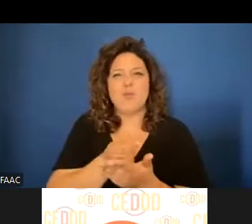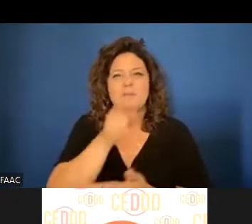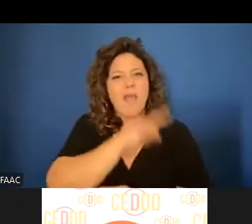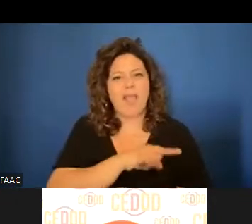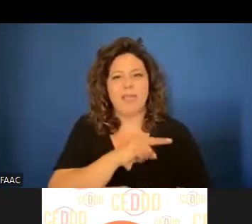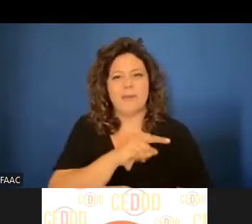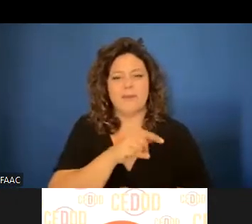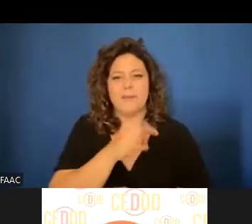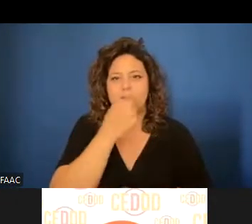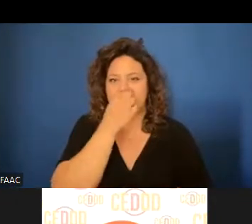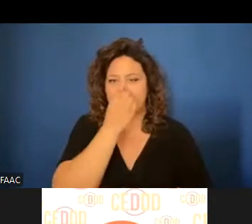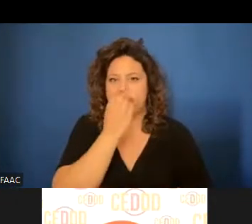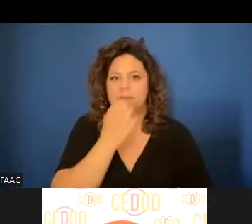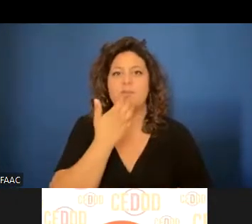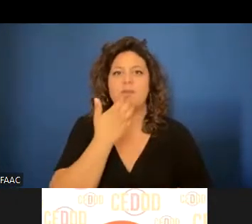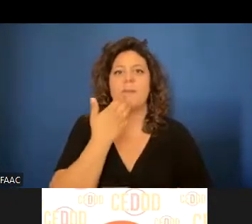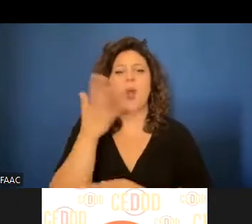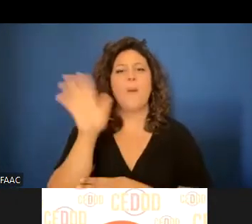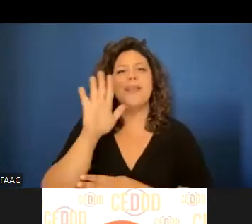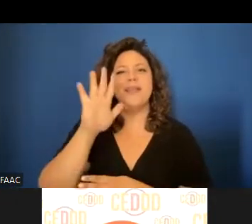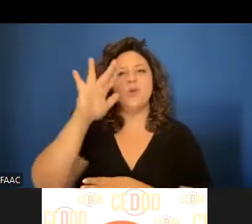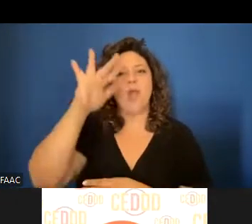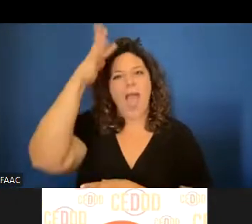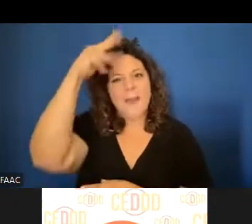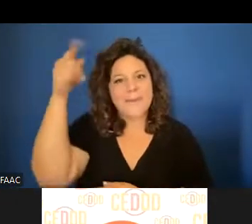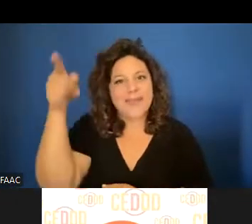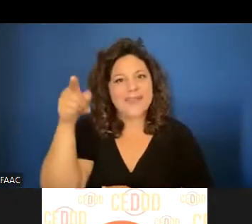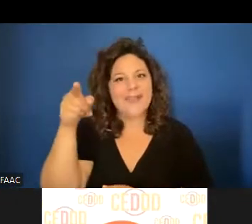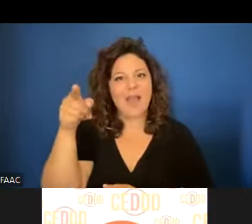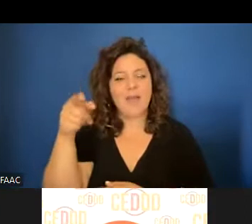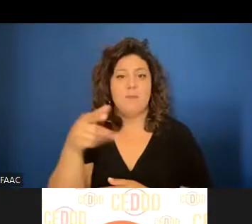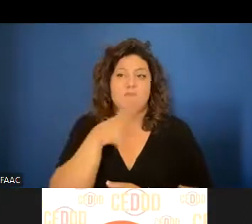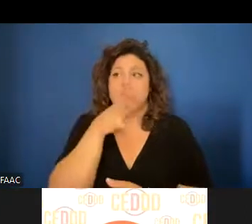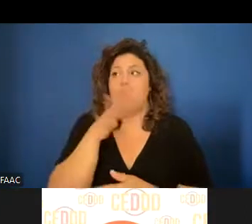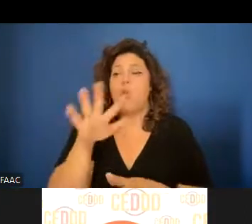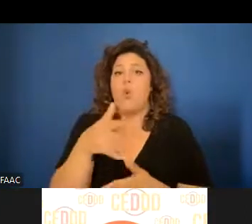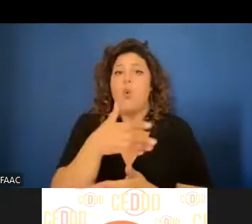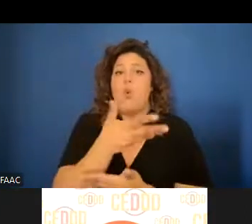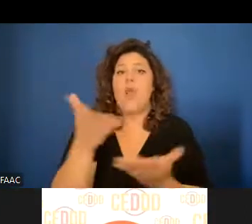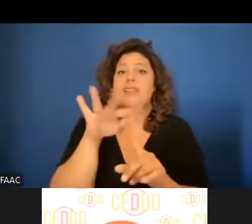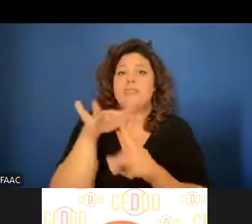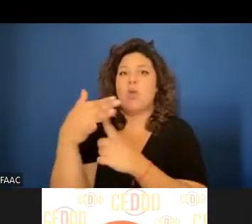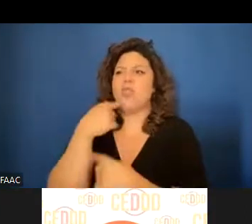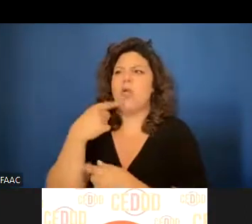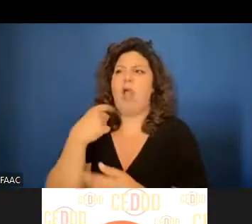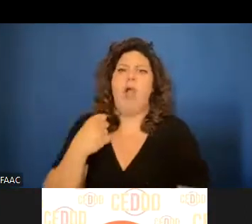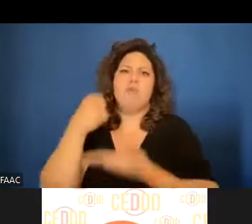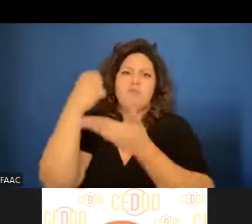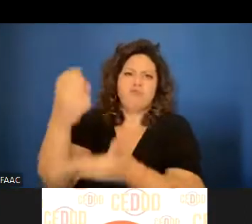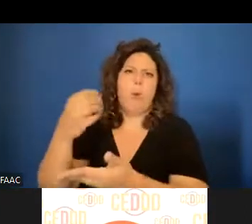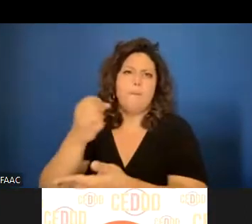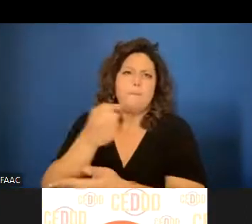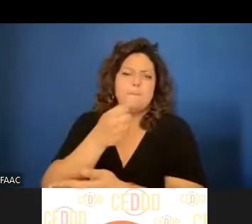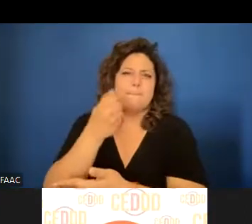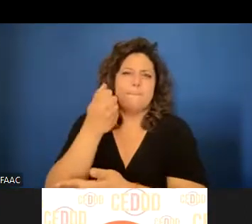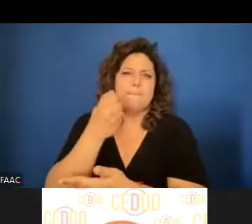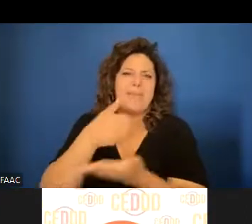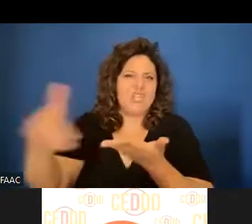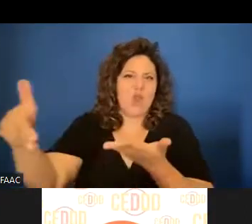Claro, claro, totalmente comprensible. De hecho, ya sucede en alguna institución más que, bueno, pues la efectividad de las